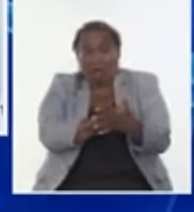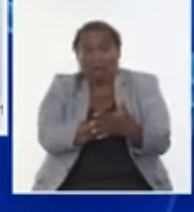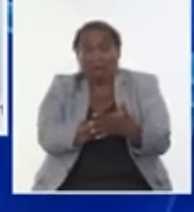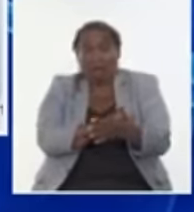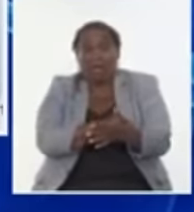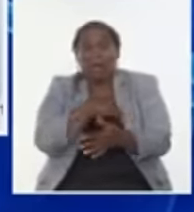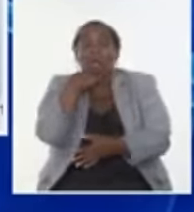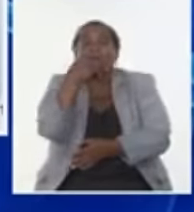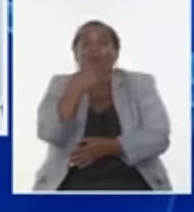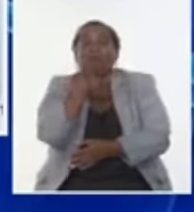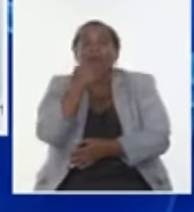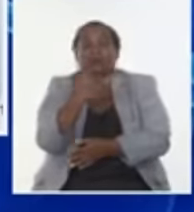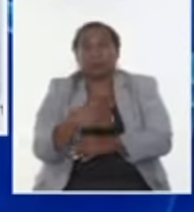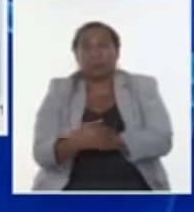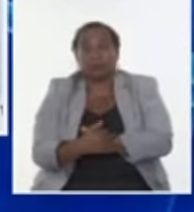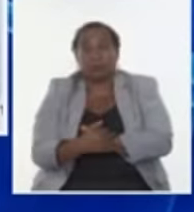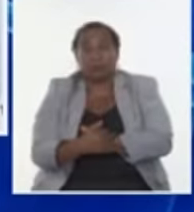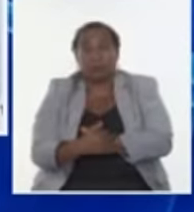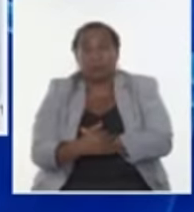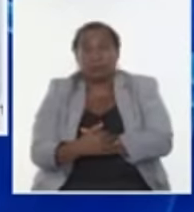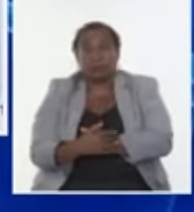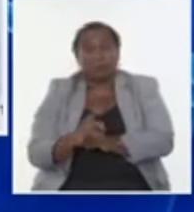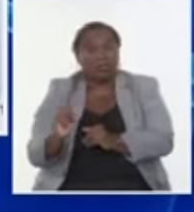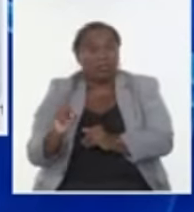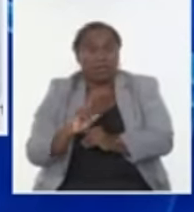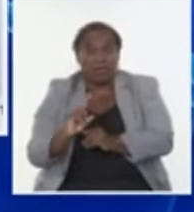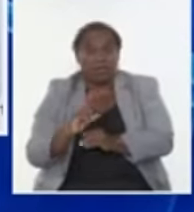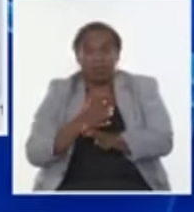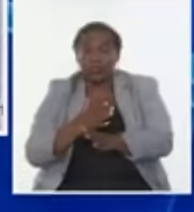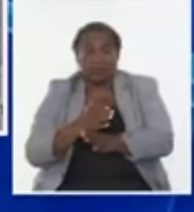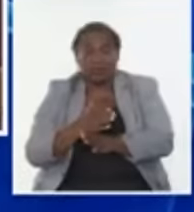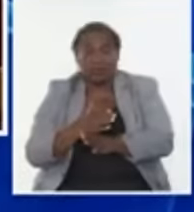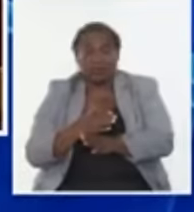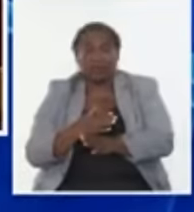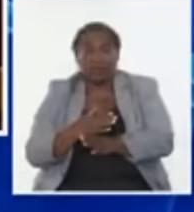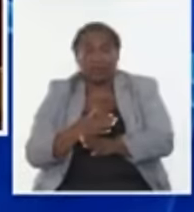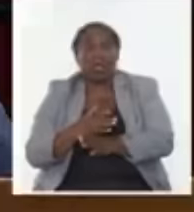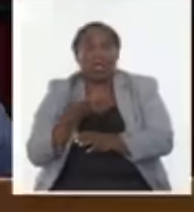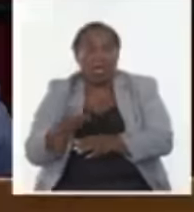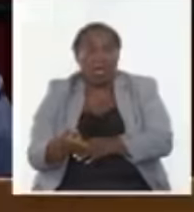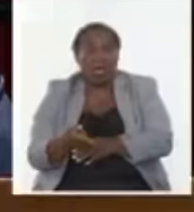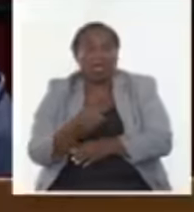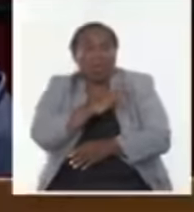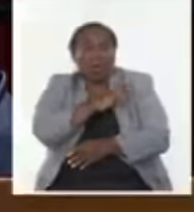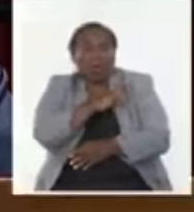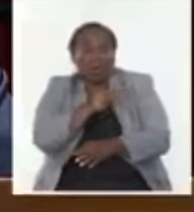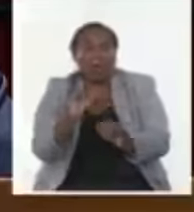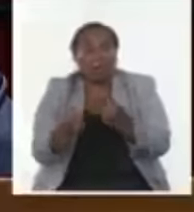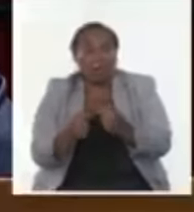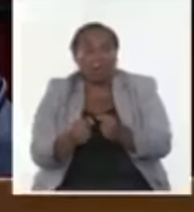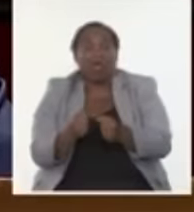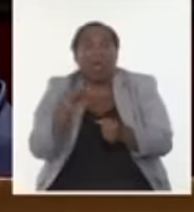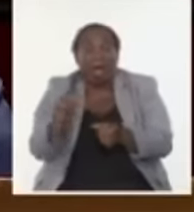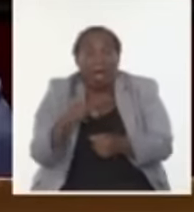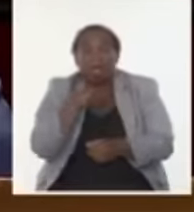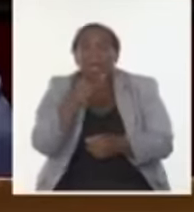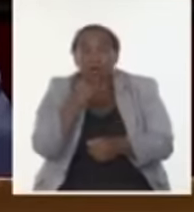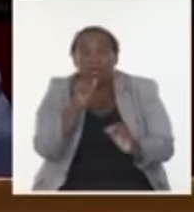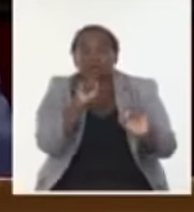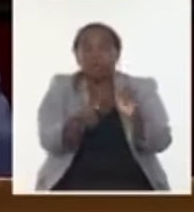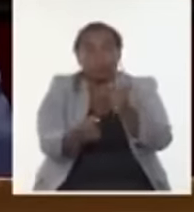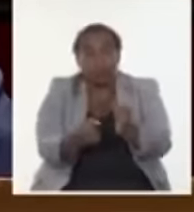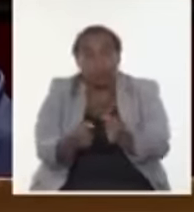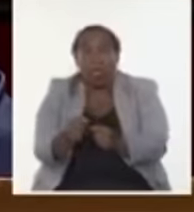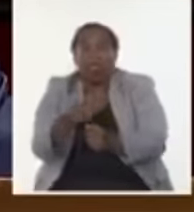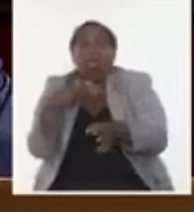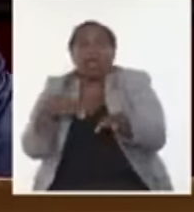policial no sustituye la responsabilidad del control administrativo, donde nosotros reconocemos que hay muchas